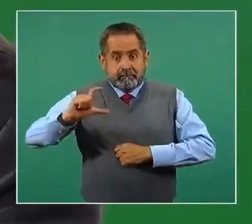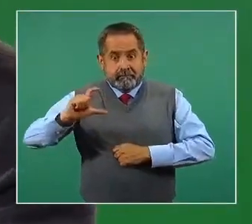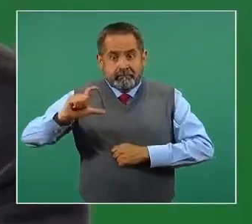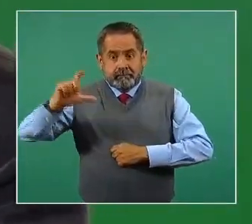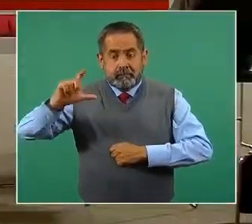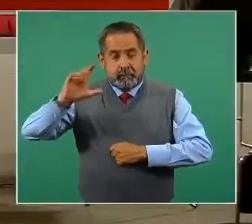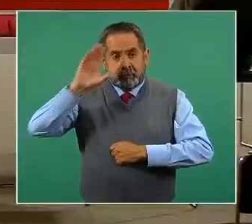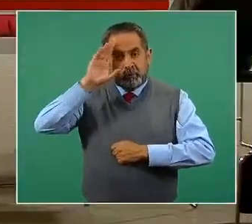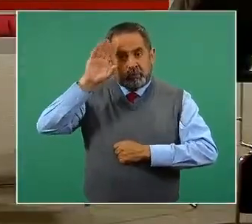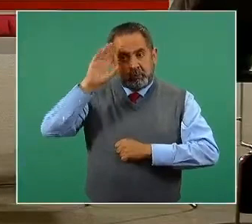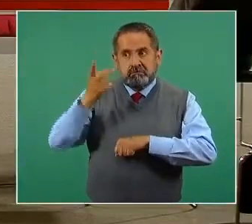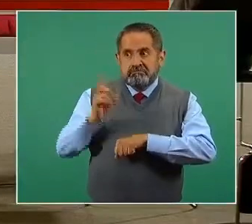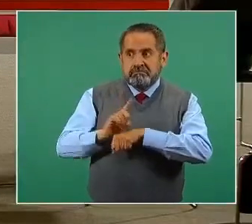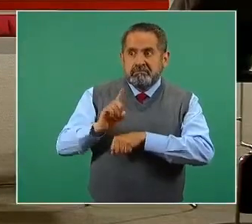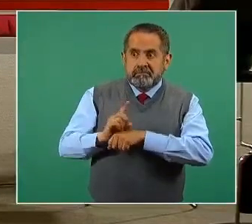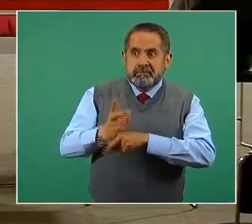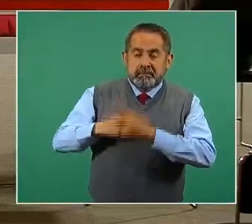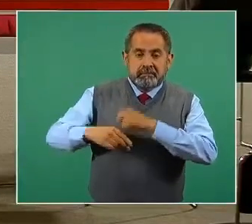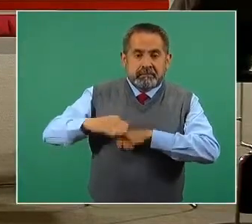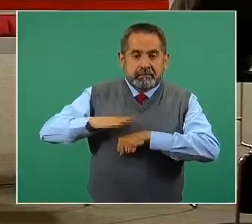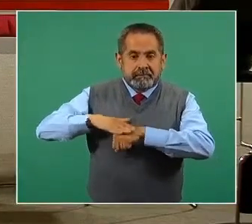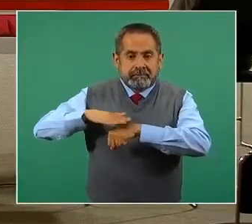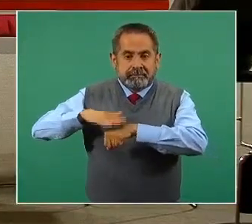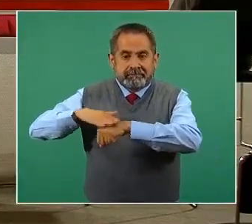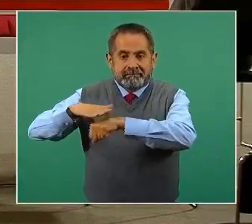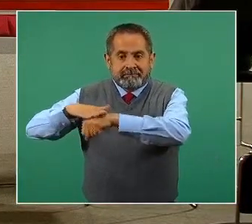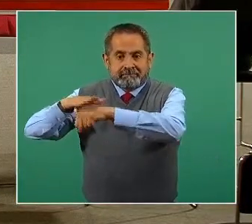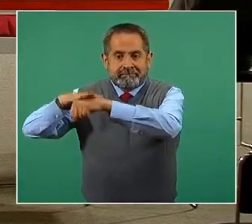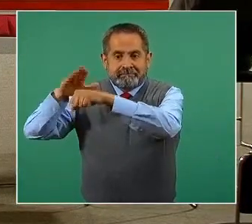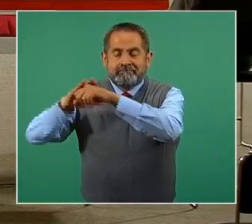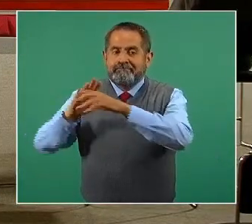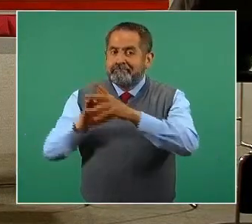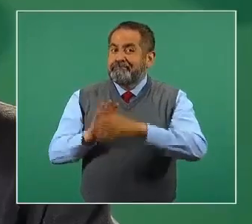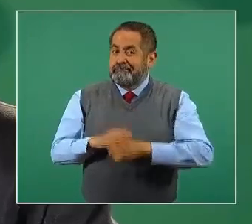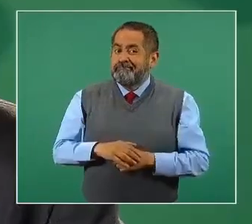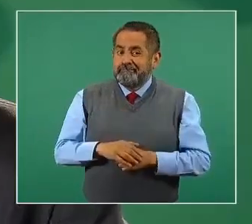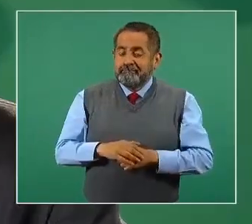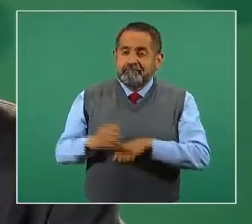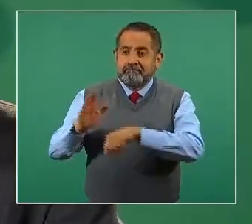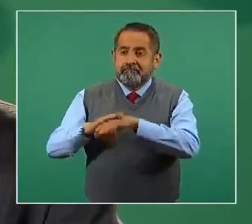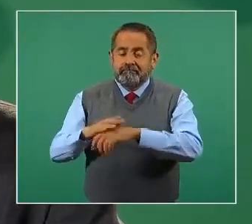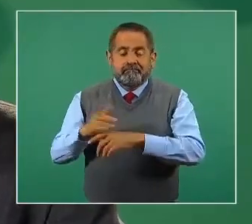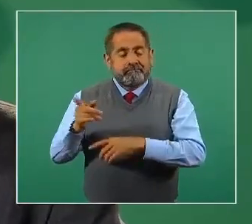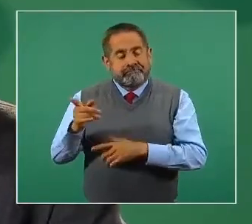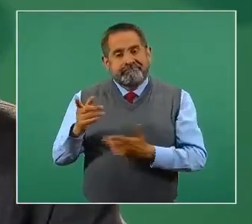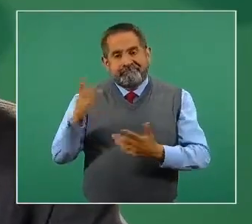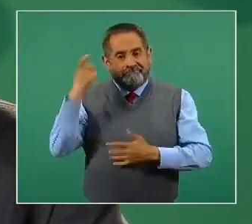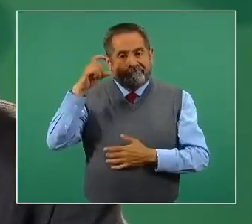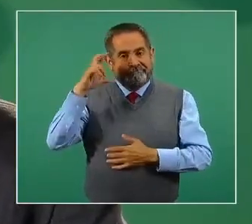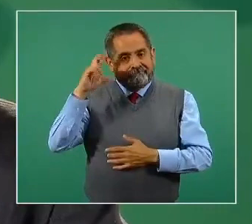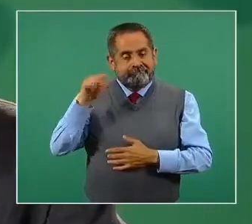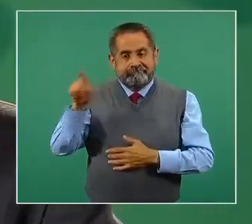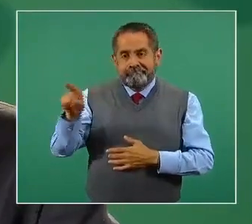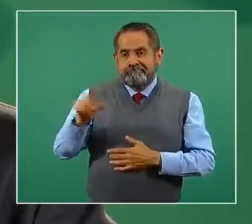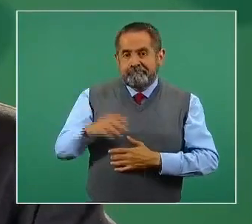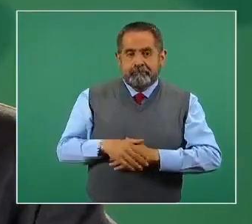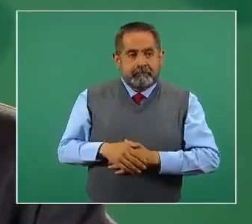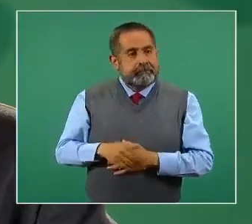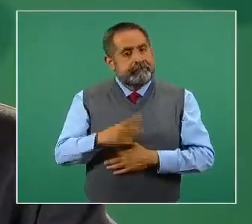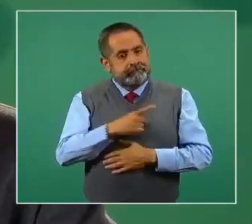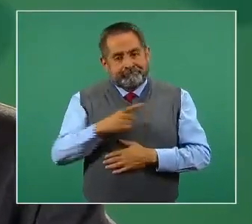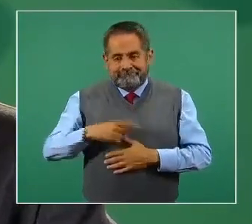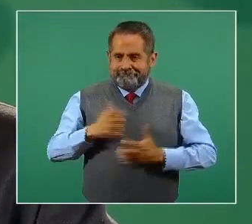casos diarios, el número de personas hospitalizadas es mayor que el día anterior. Y si no se